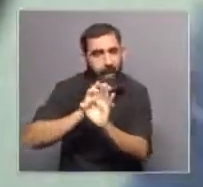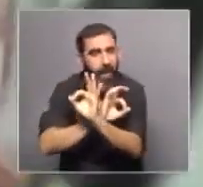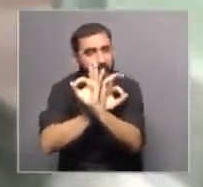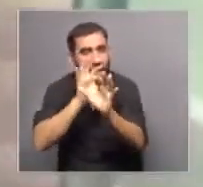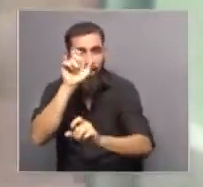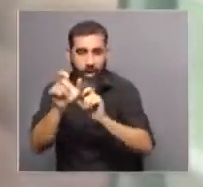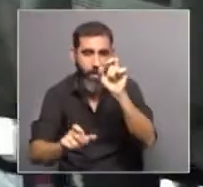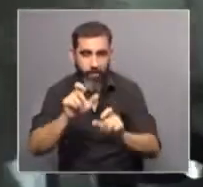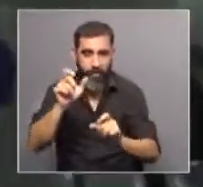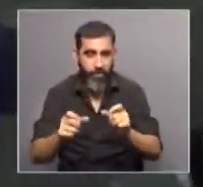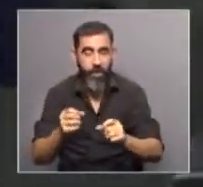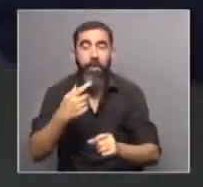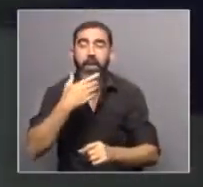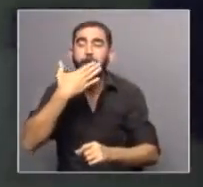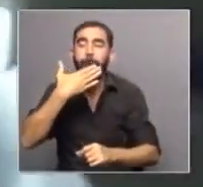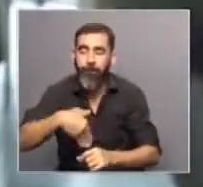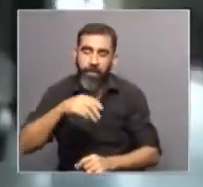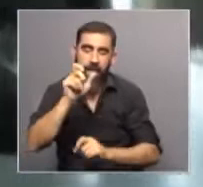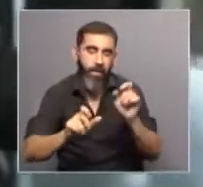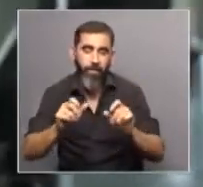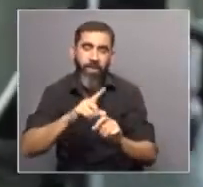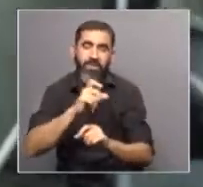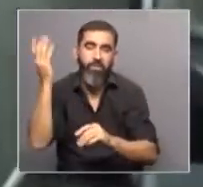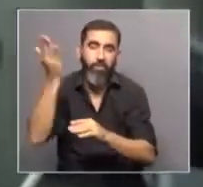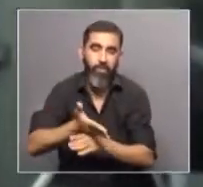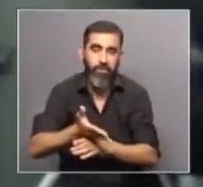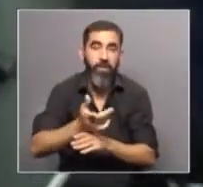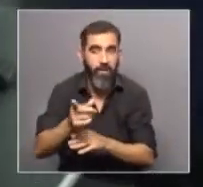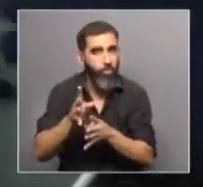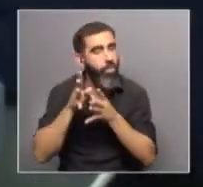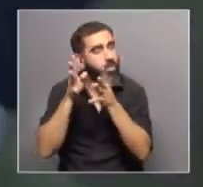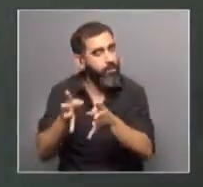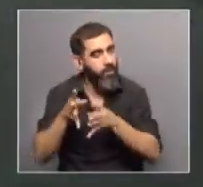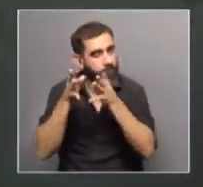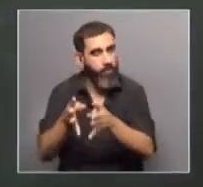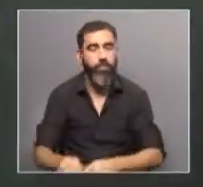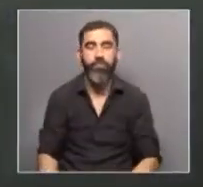a tierra los conceptos para que cualquiera lo pueda entender. Y eso fue un desafío.